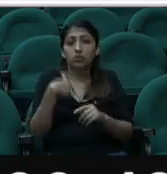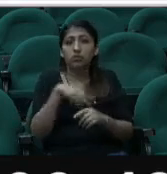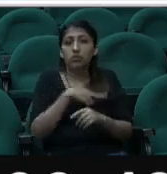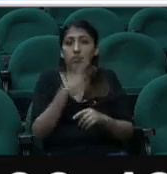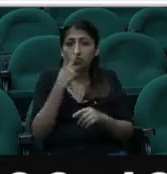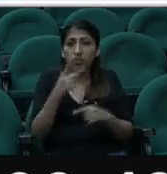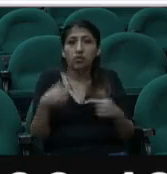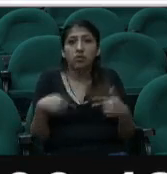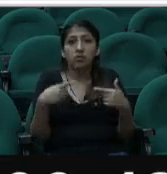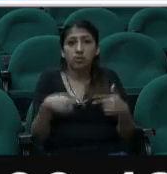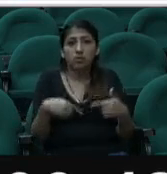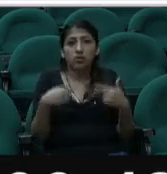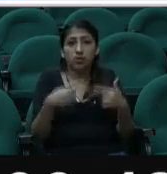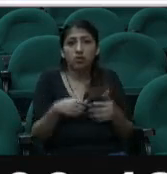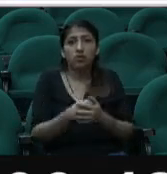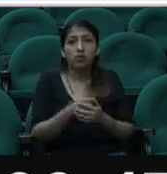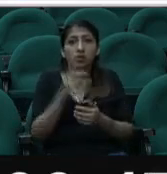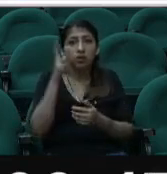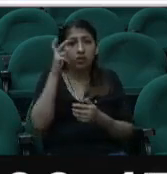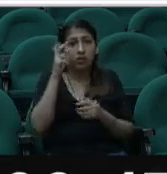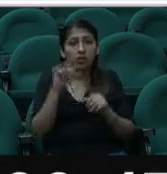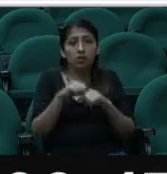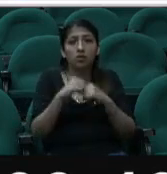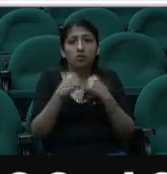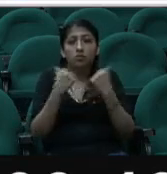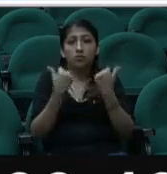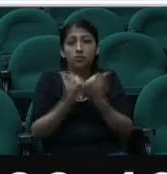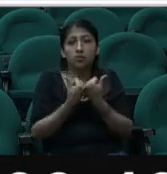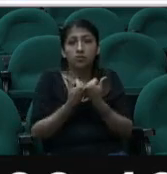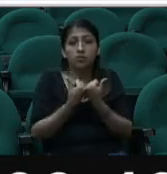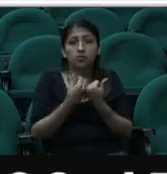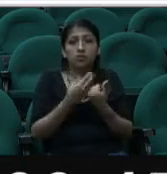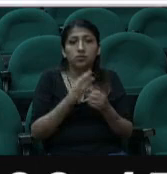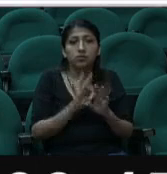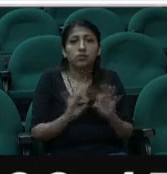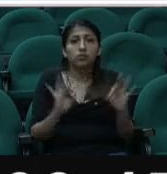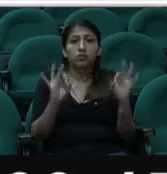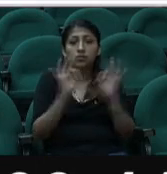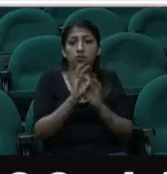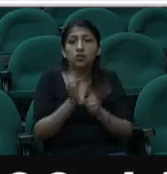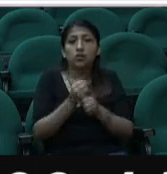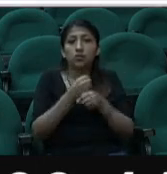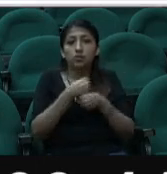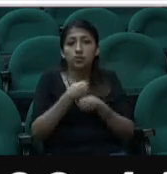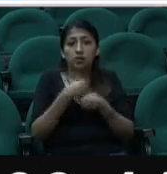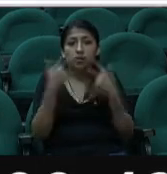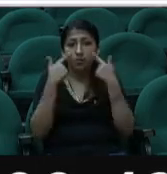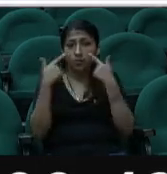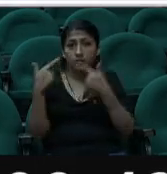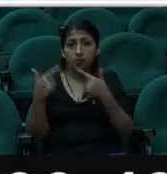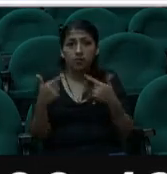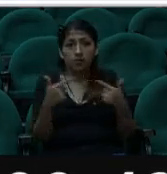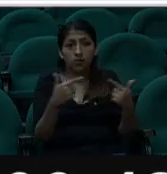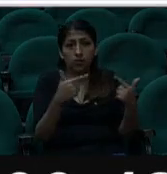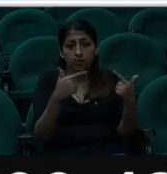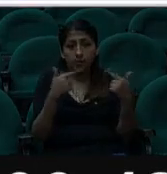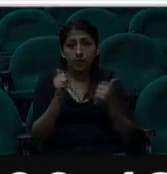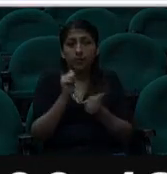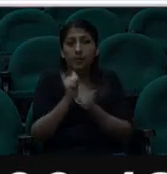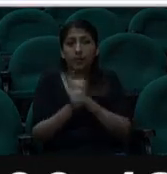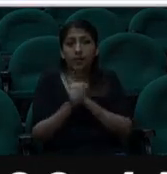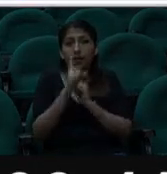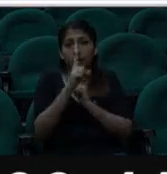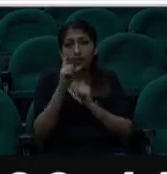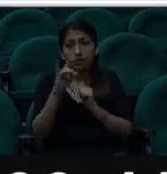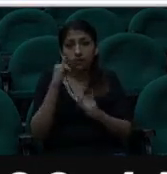día a día y creo que como asambleístas eso es lo que nos corresponde hacer estar vigilantes de que cada